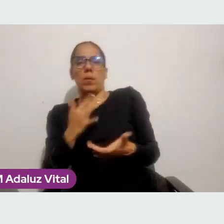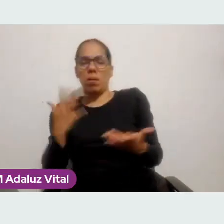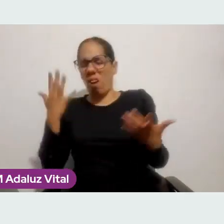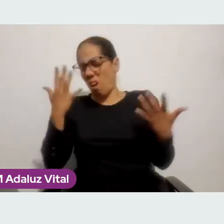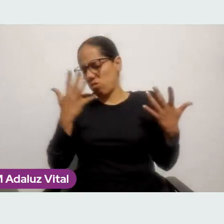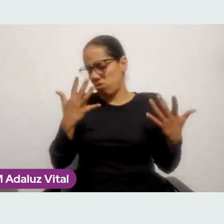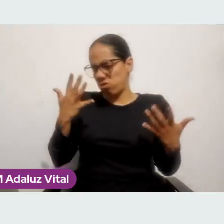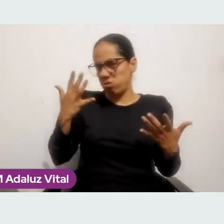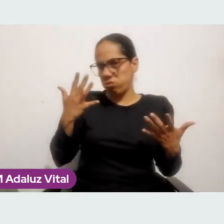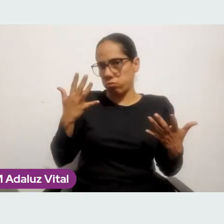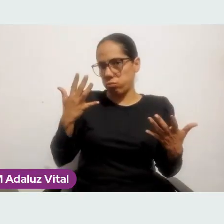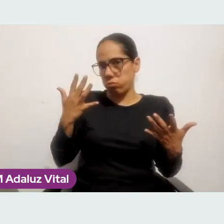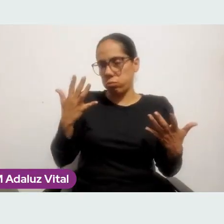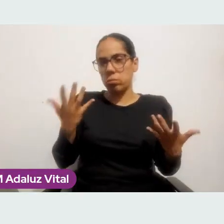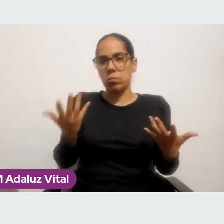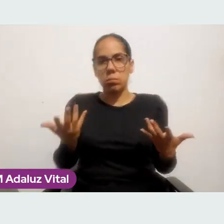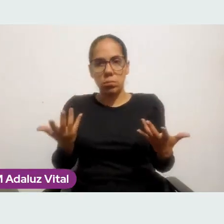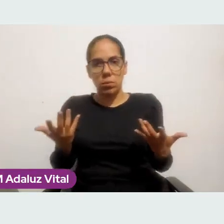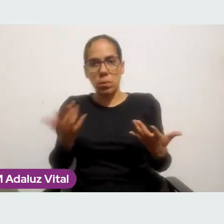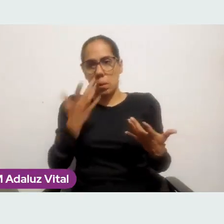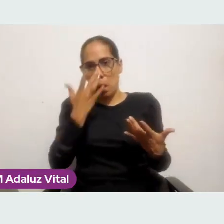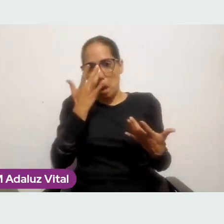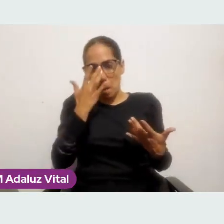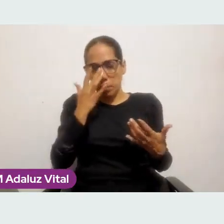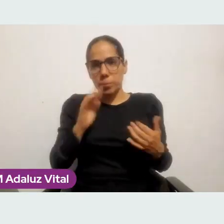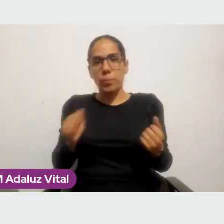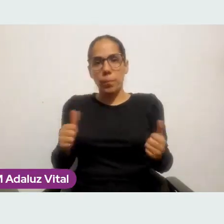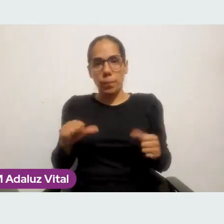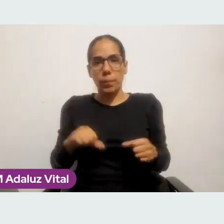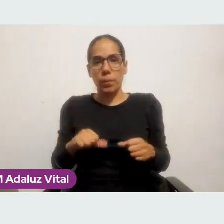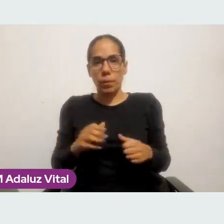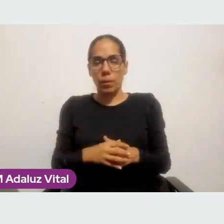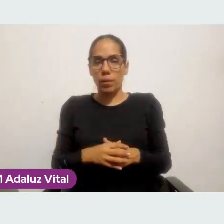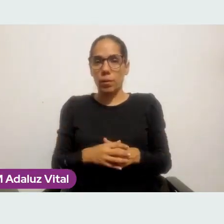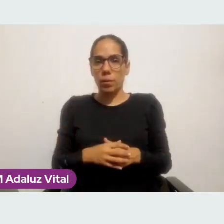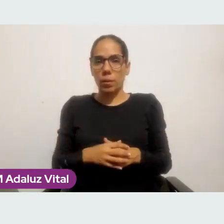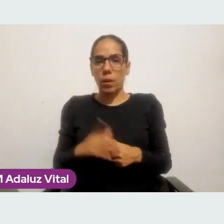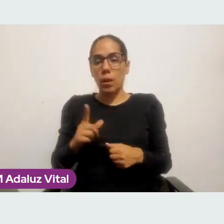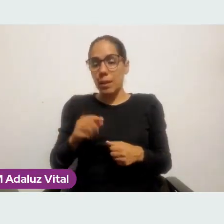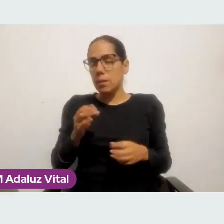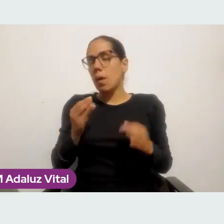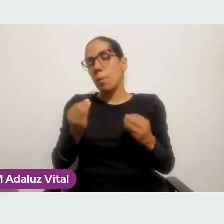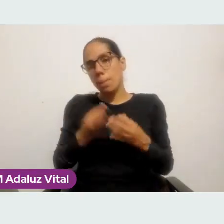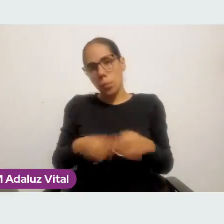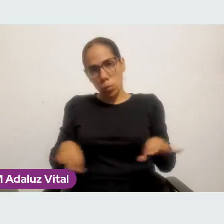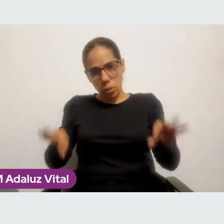alcoholismo. Y se molestó mucho, me dijo, yo no soy alcohólico.